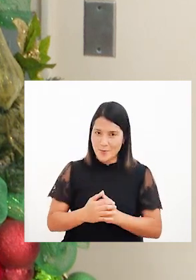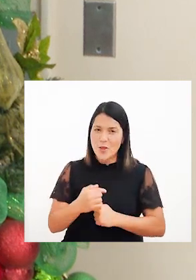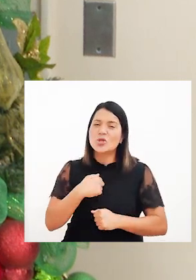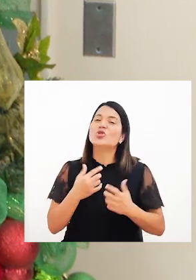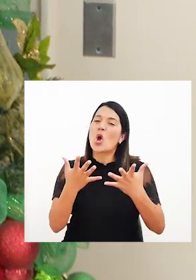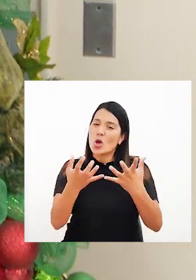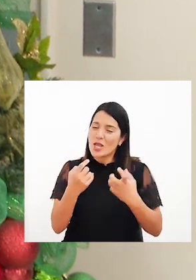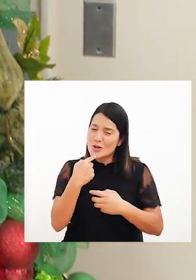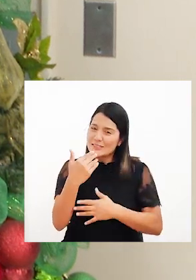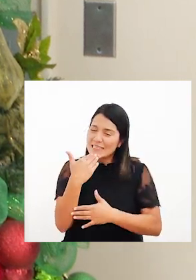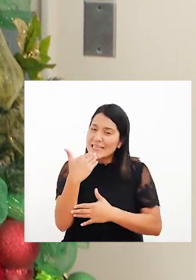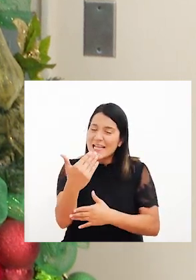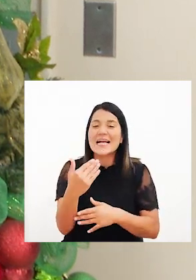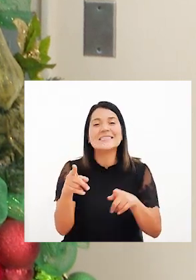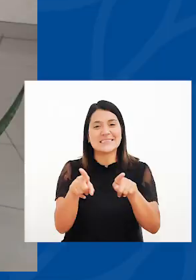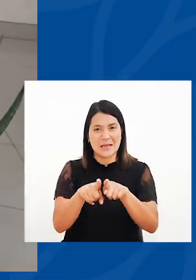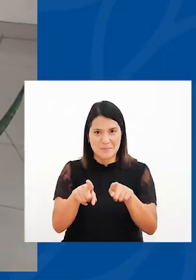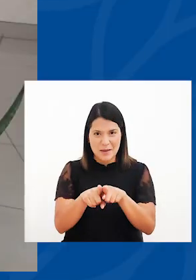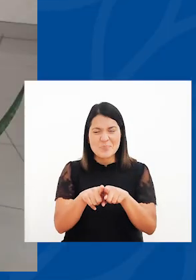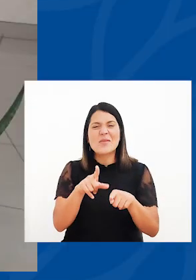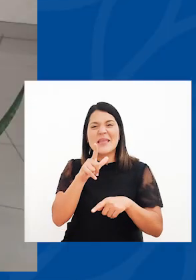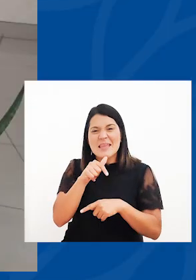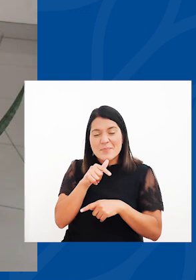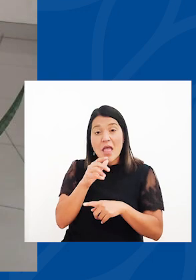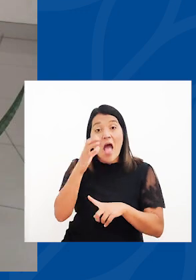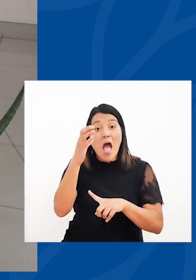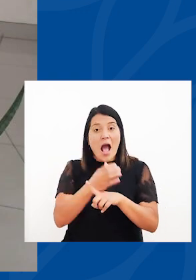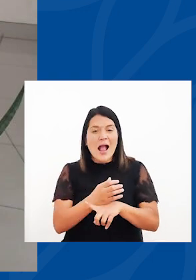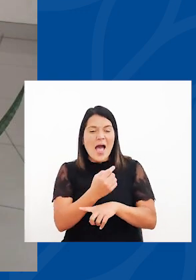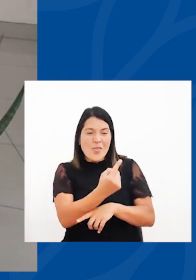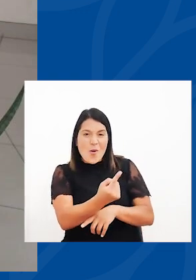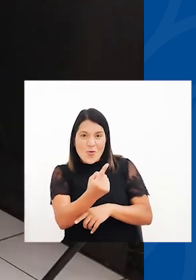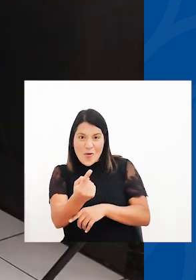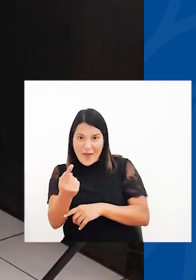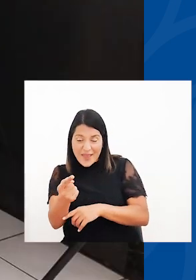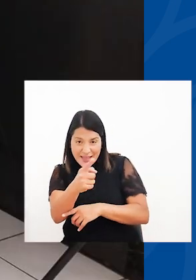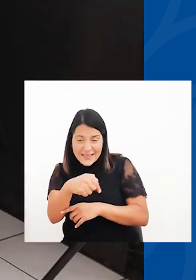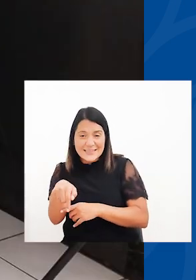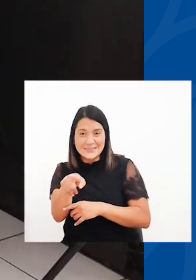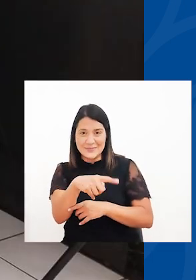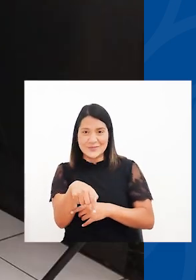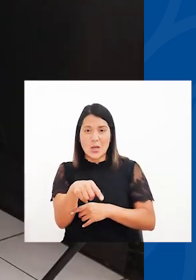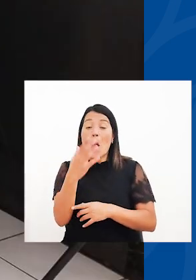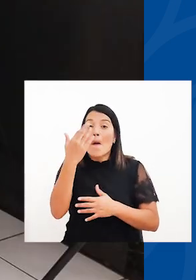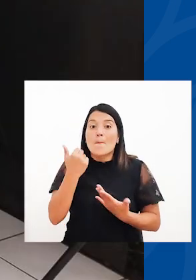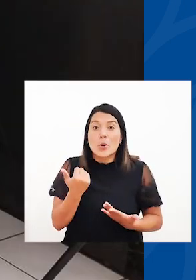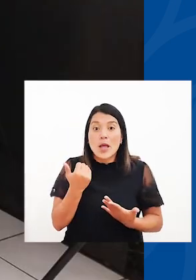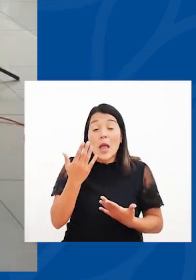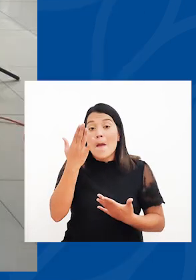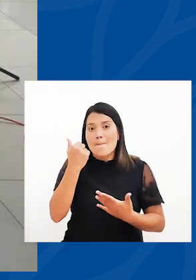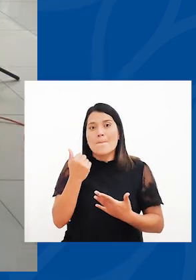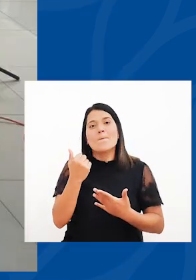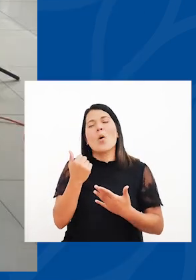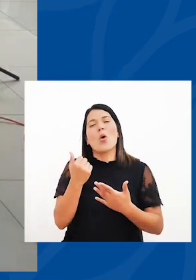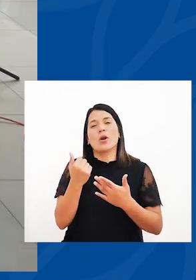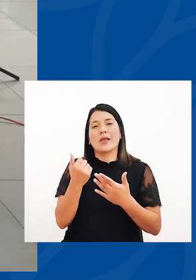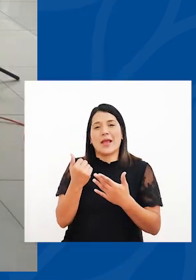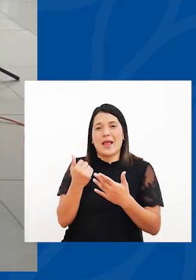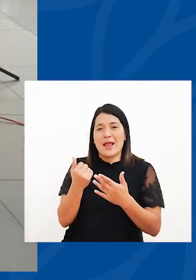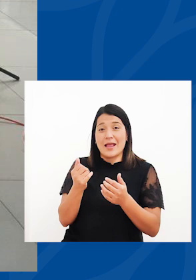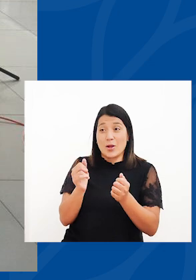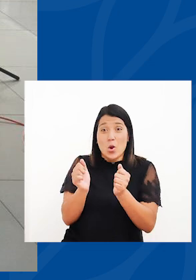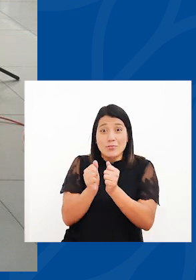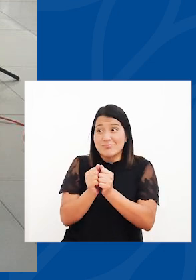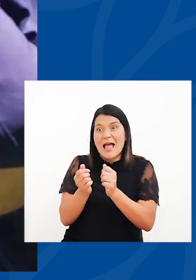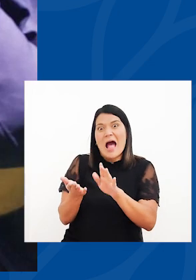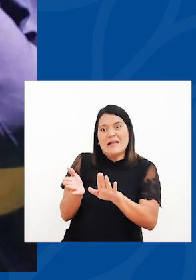darle las gracias también a La Colmena, a cada uno de ellos, a cada una de ellas, porque detrás de cámara, con cada